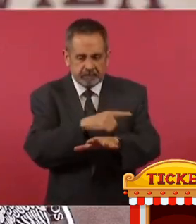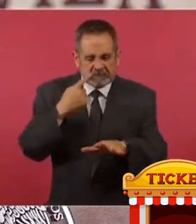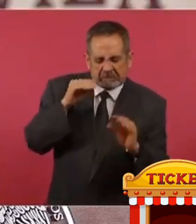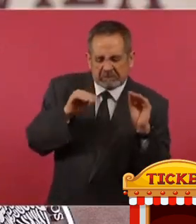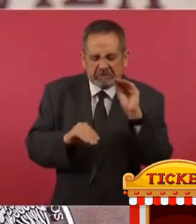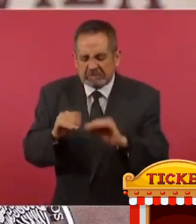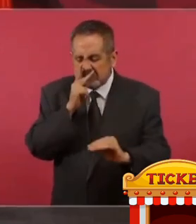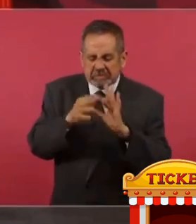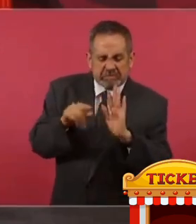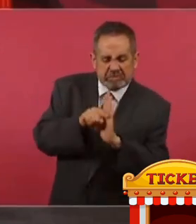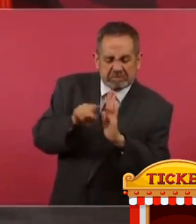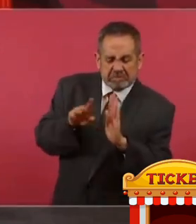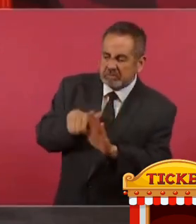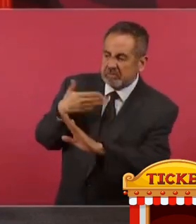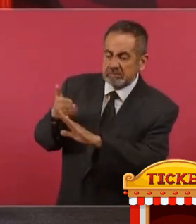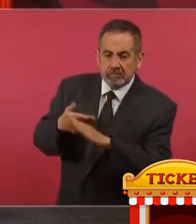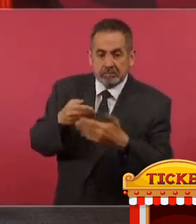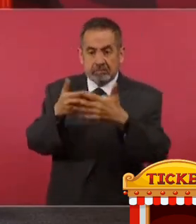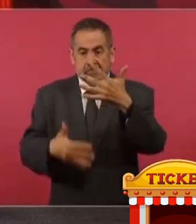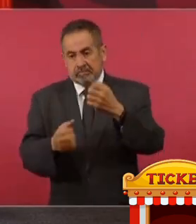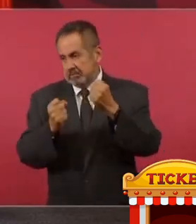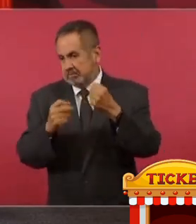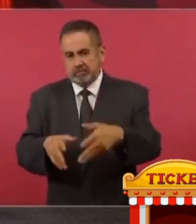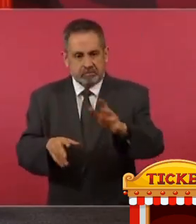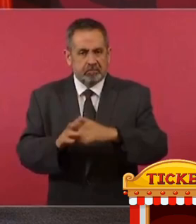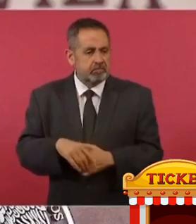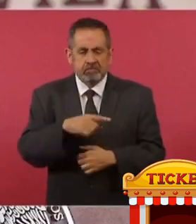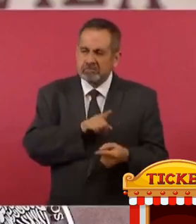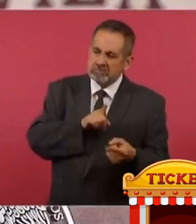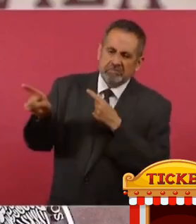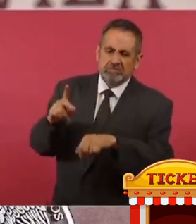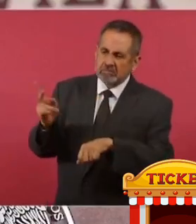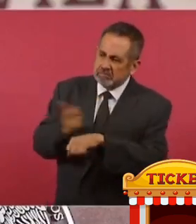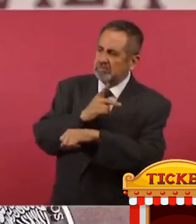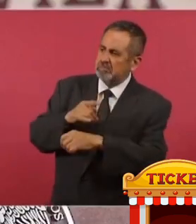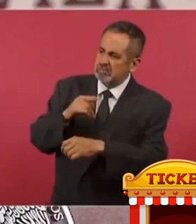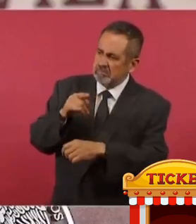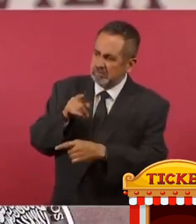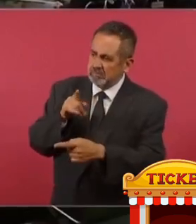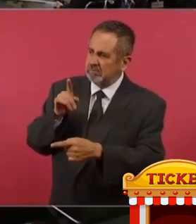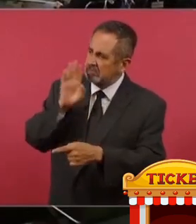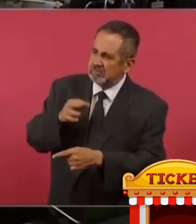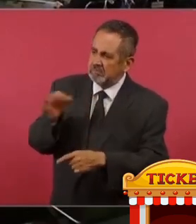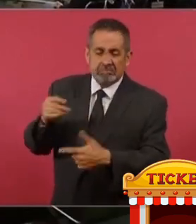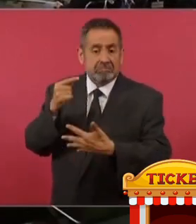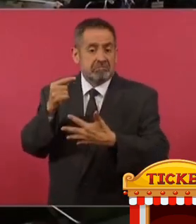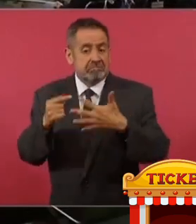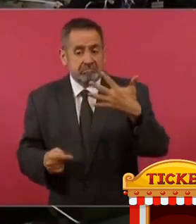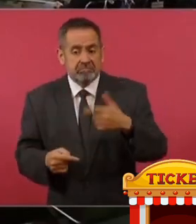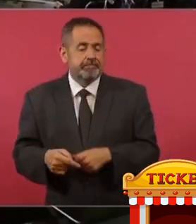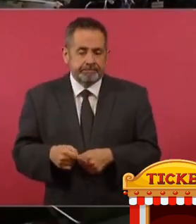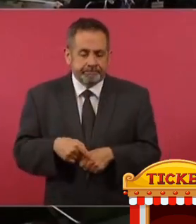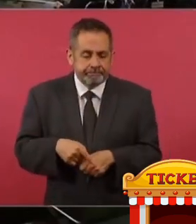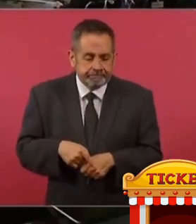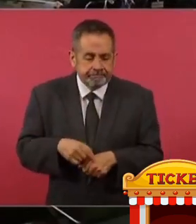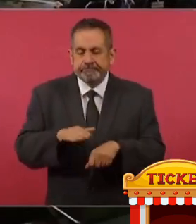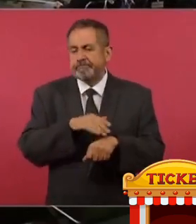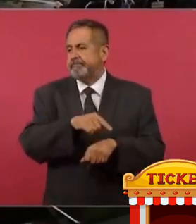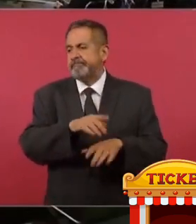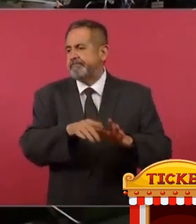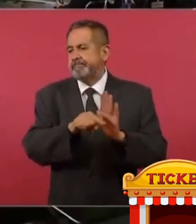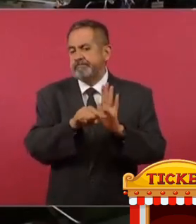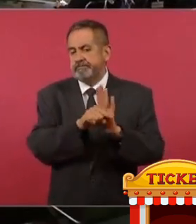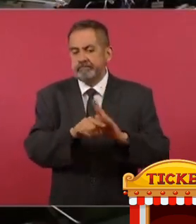cada una, de algunas notas y, bueno, vienen, por supuesto, insultos, descalificaciones, mentiras, etc. Bueno, así se califica una nota